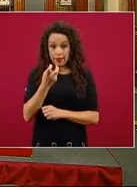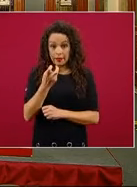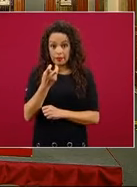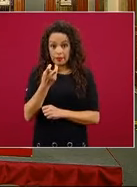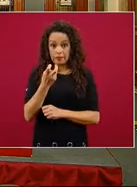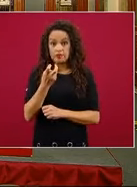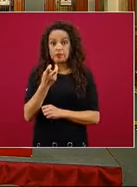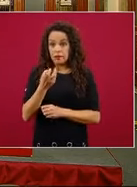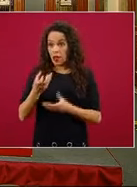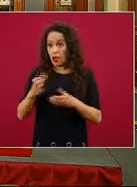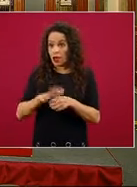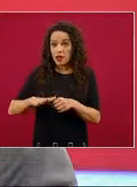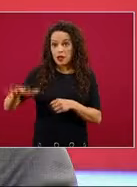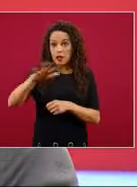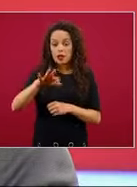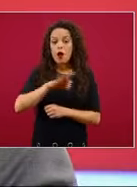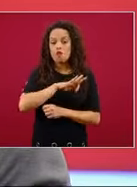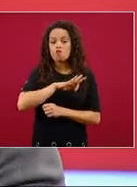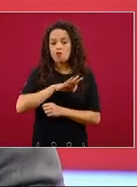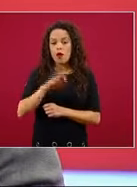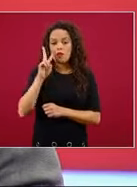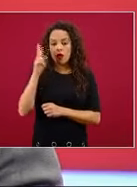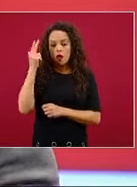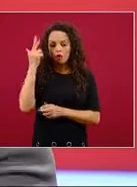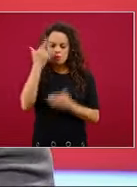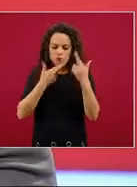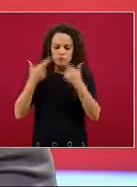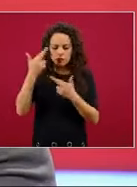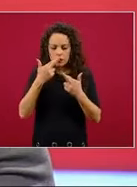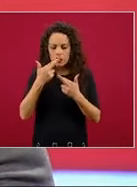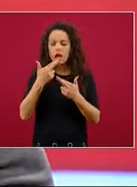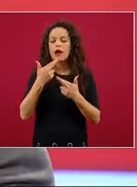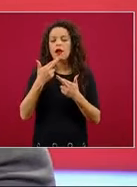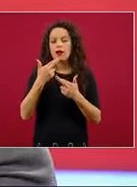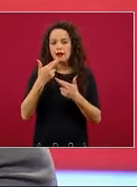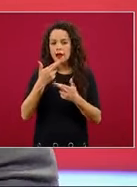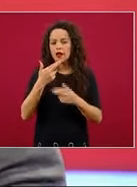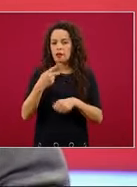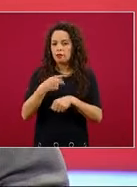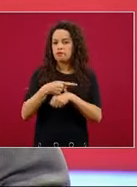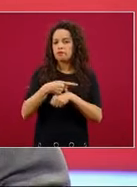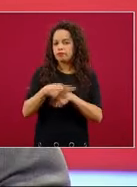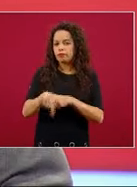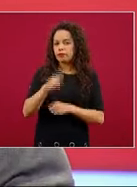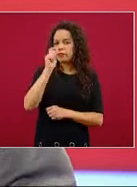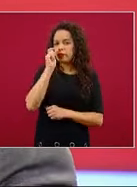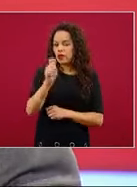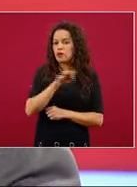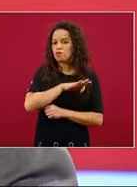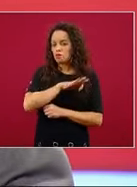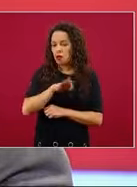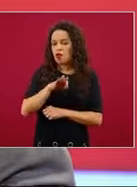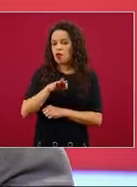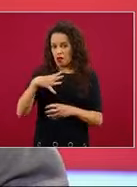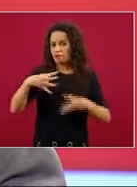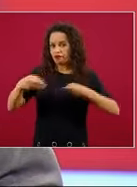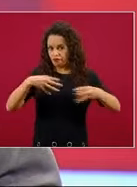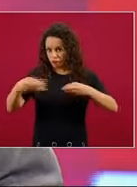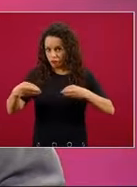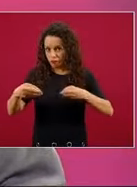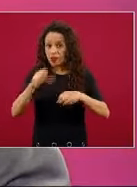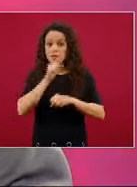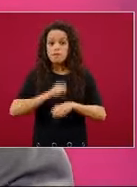permite hacer inferencias útiles sobre el riesgo esperado de propagación, incluido la etapa